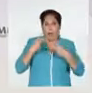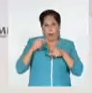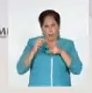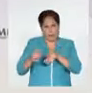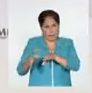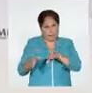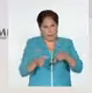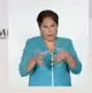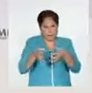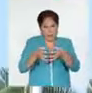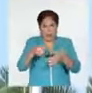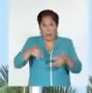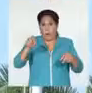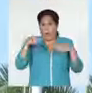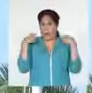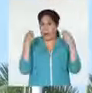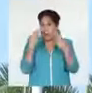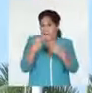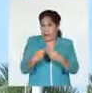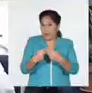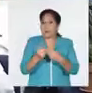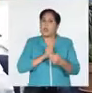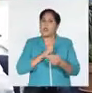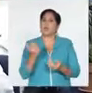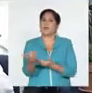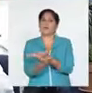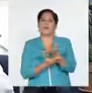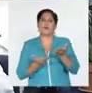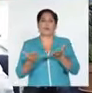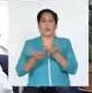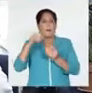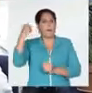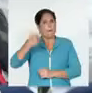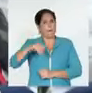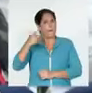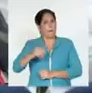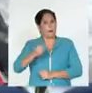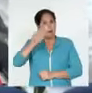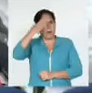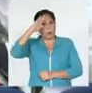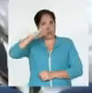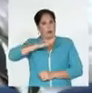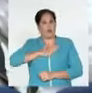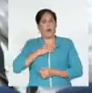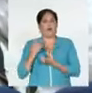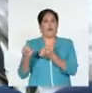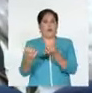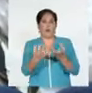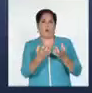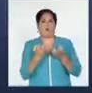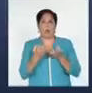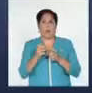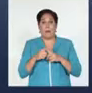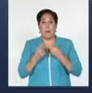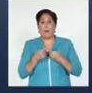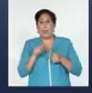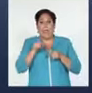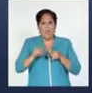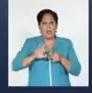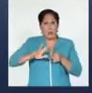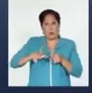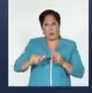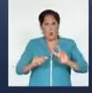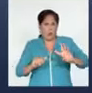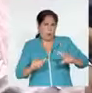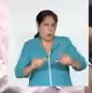tercera edición responde al desafío de socializar los mejores Sabores y prácticas de la cocina cubana en un escenario plagado de amenazas entre ellos el